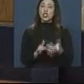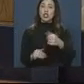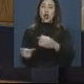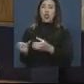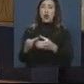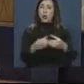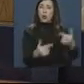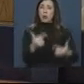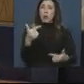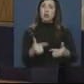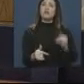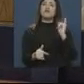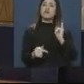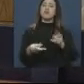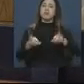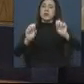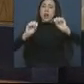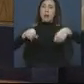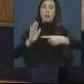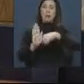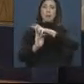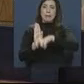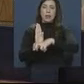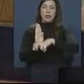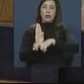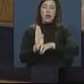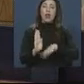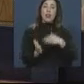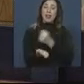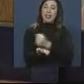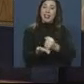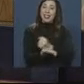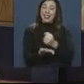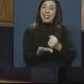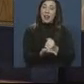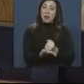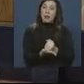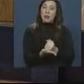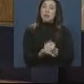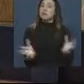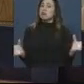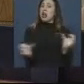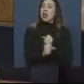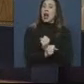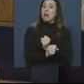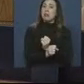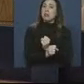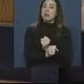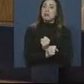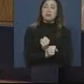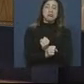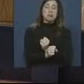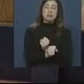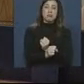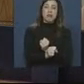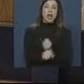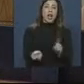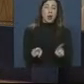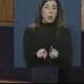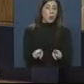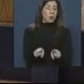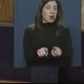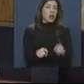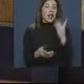sectores concurrieron a la moción y luego su tramitación fue bastante expedita, a pesar de que